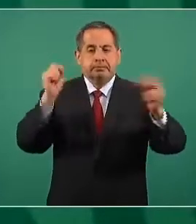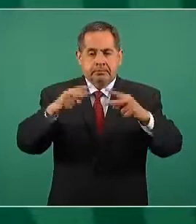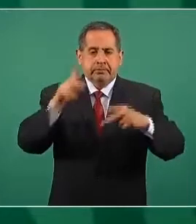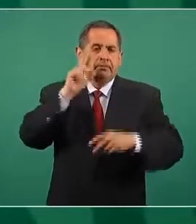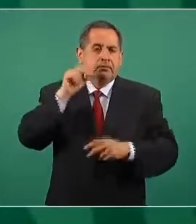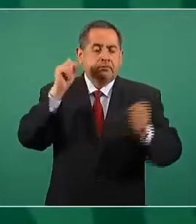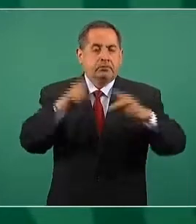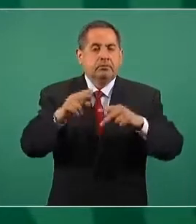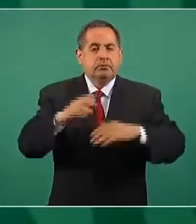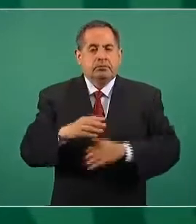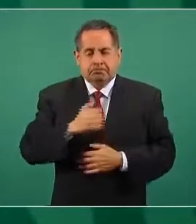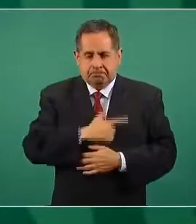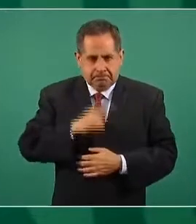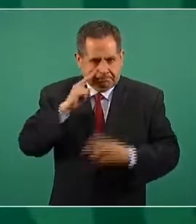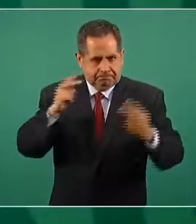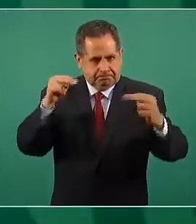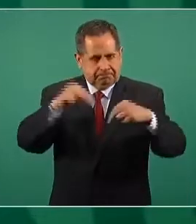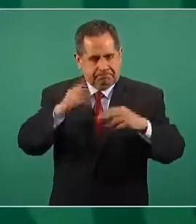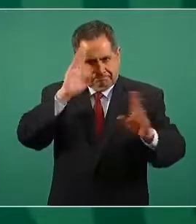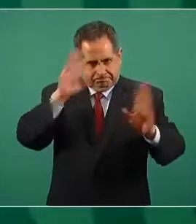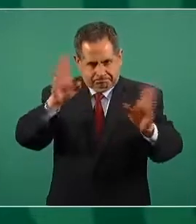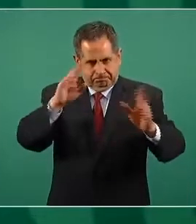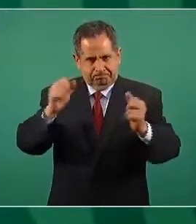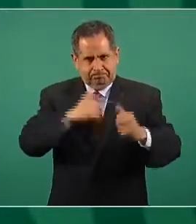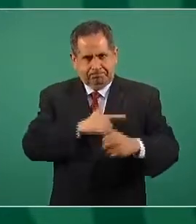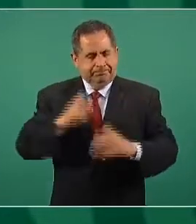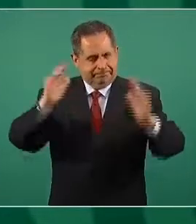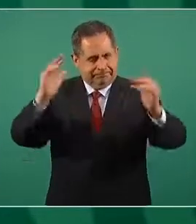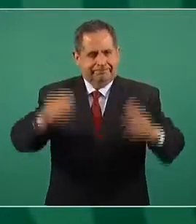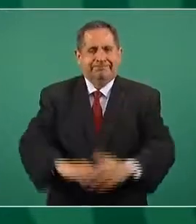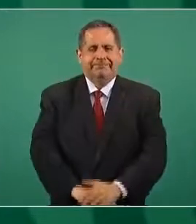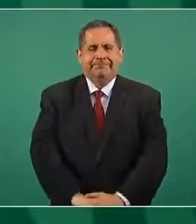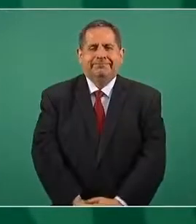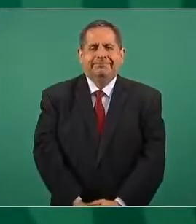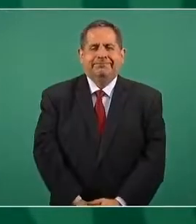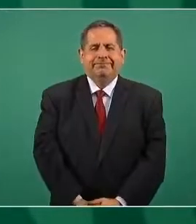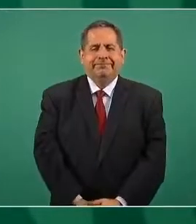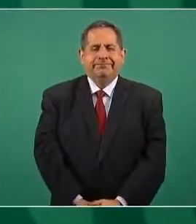mañana y gusto en haberlos saludado.